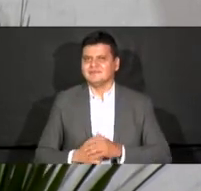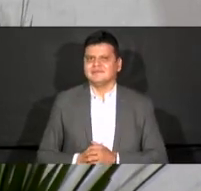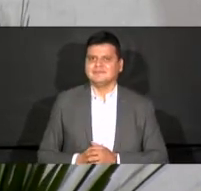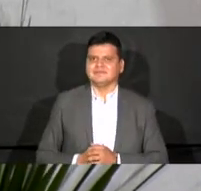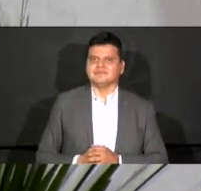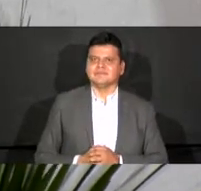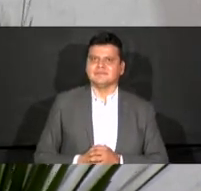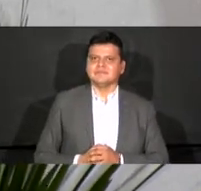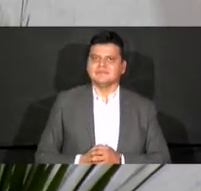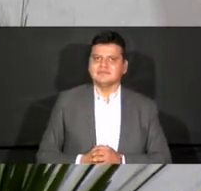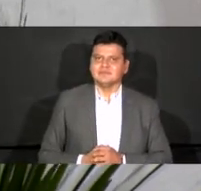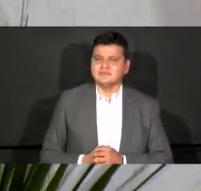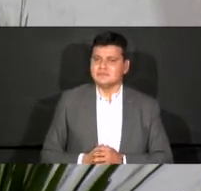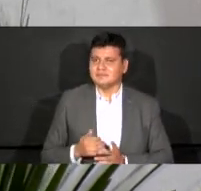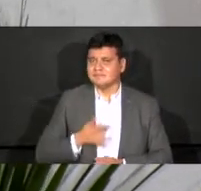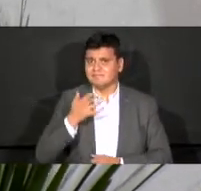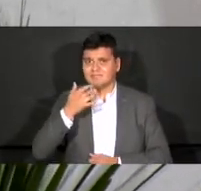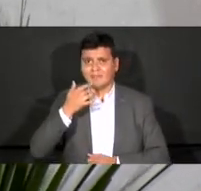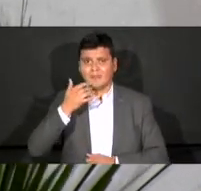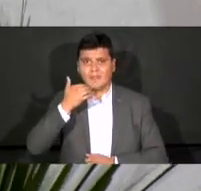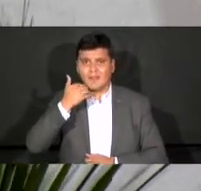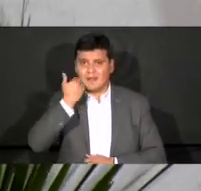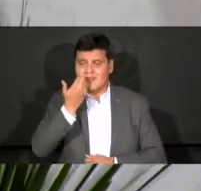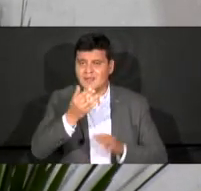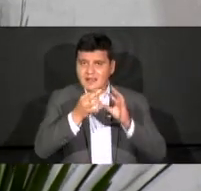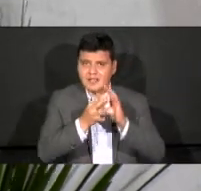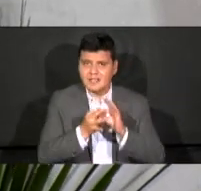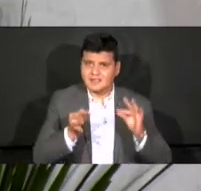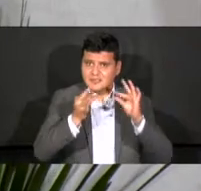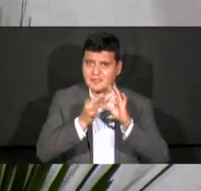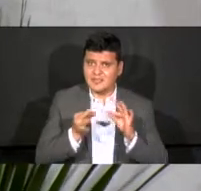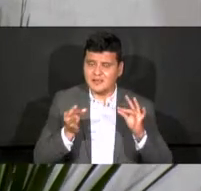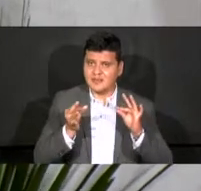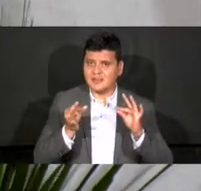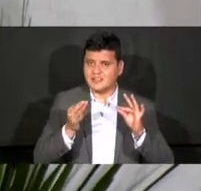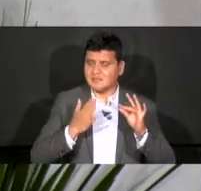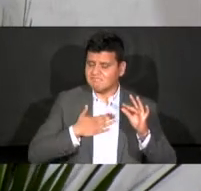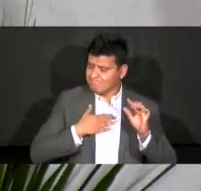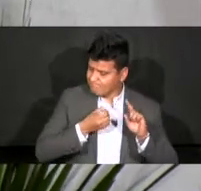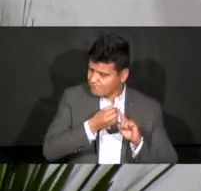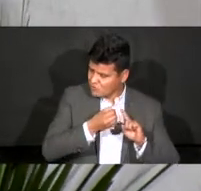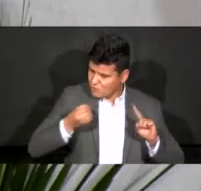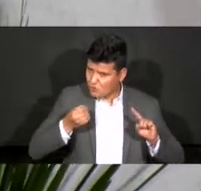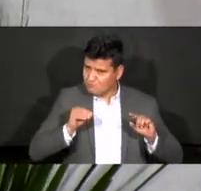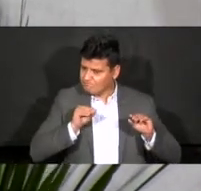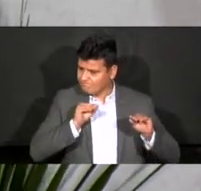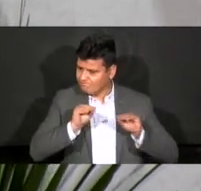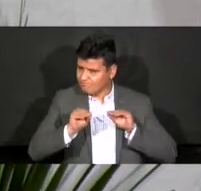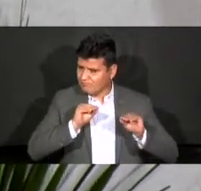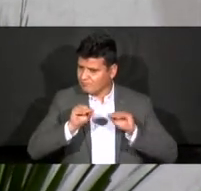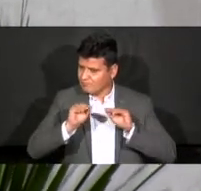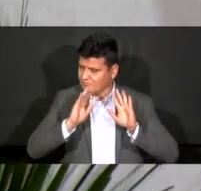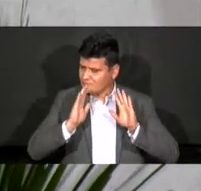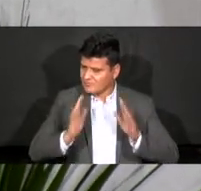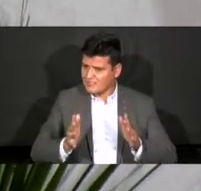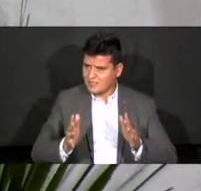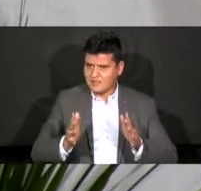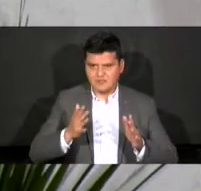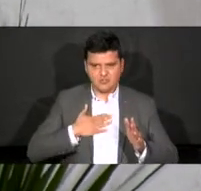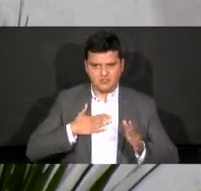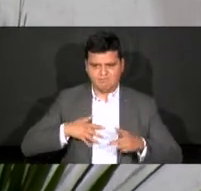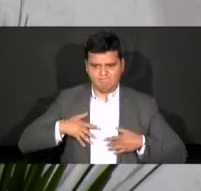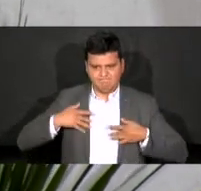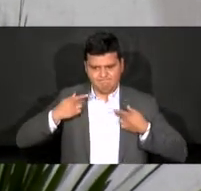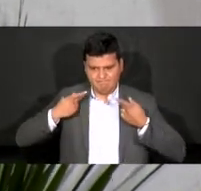Y quiero decirles que estoy aquí para poner orden en la casa. No me voy a doblegar